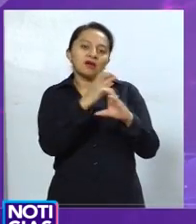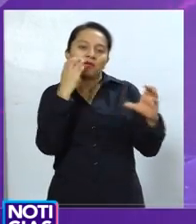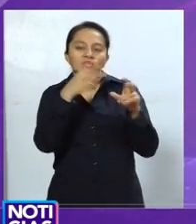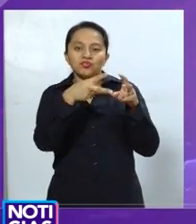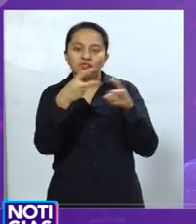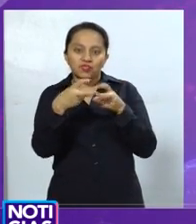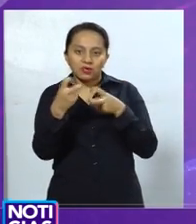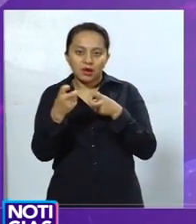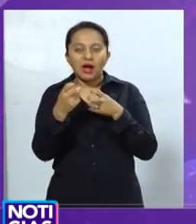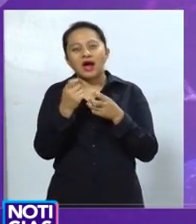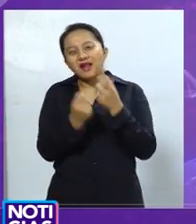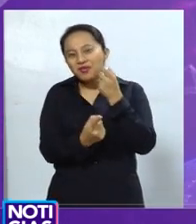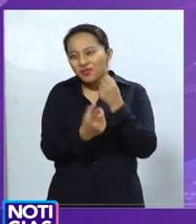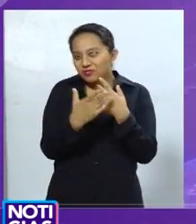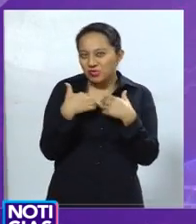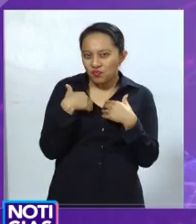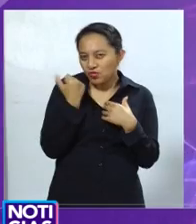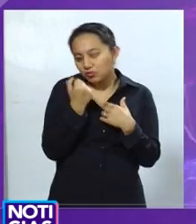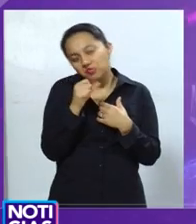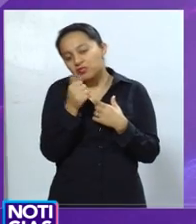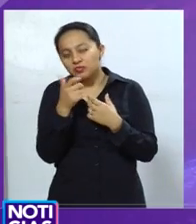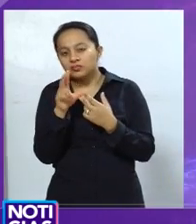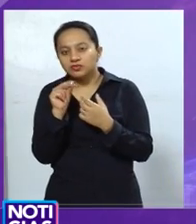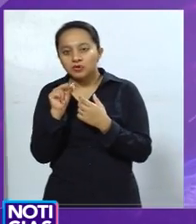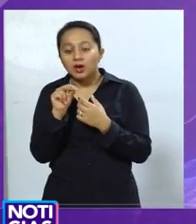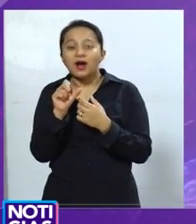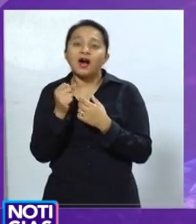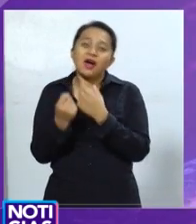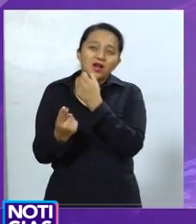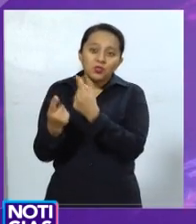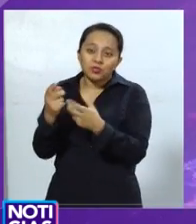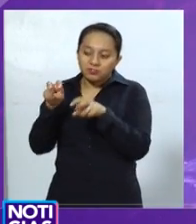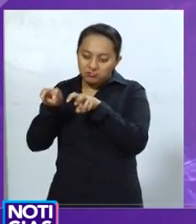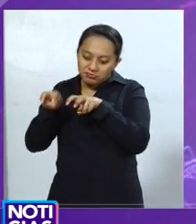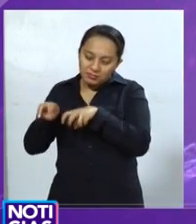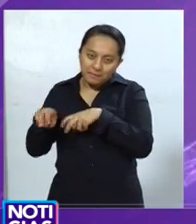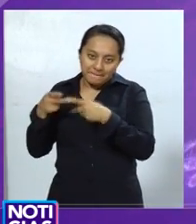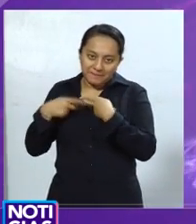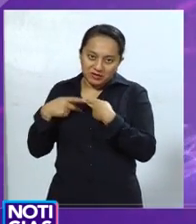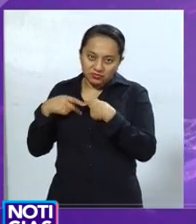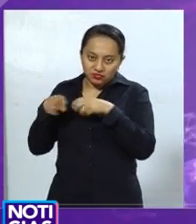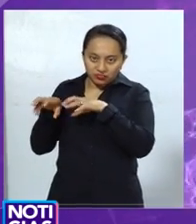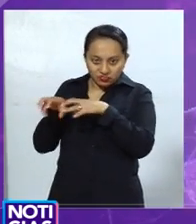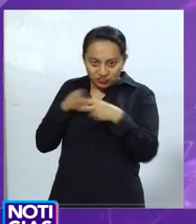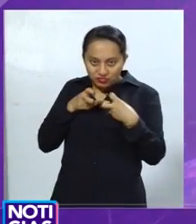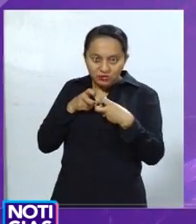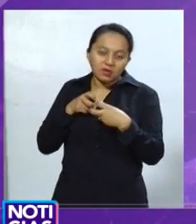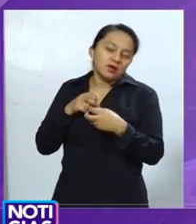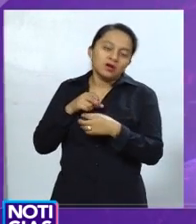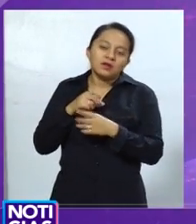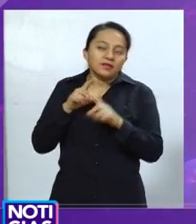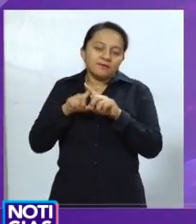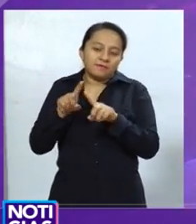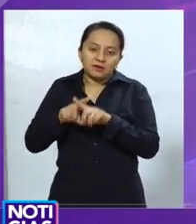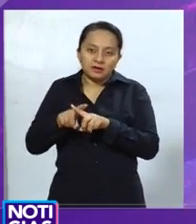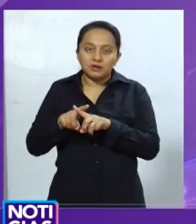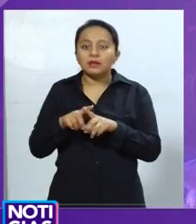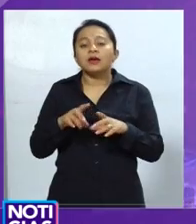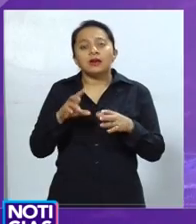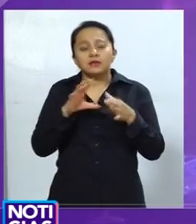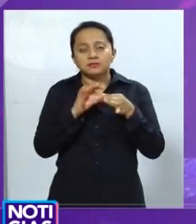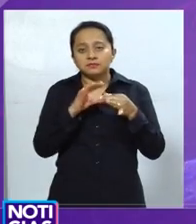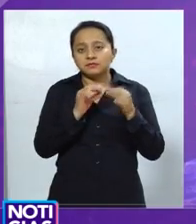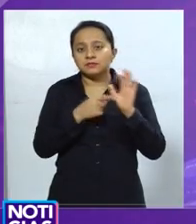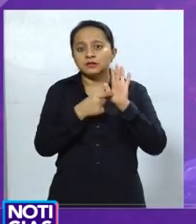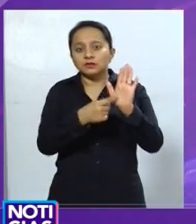no unos con robo a pasajeros y otros únicamente sustraen la cuenta del día lo anterior lo admitió Alejandro López Franco titular del instituto